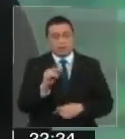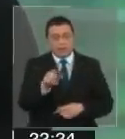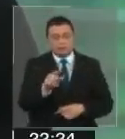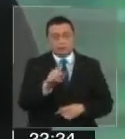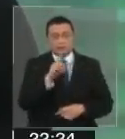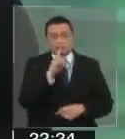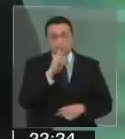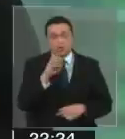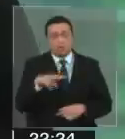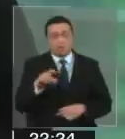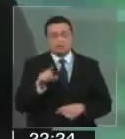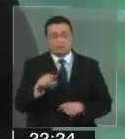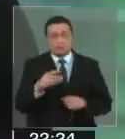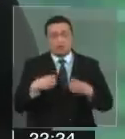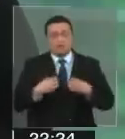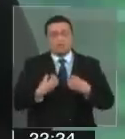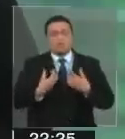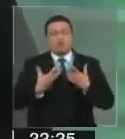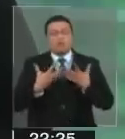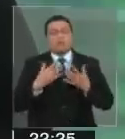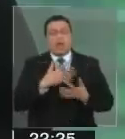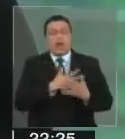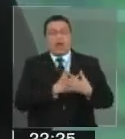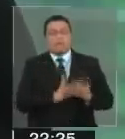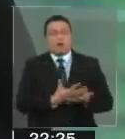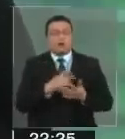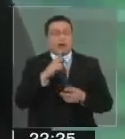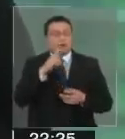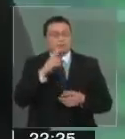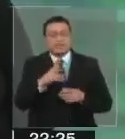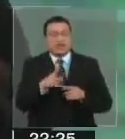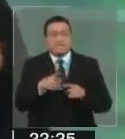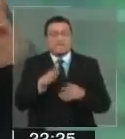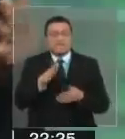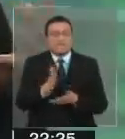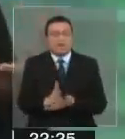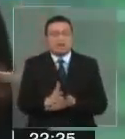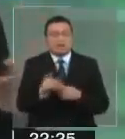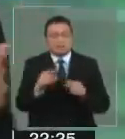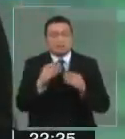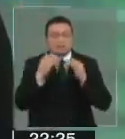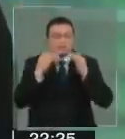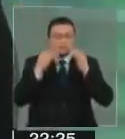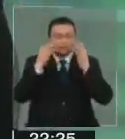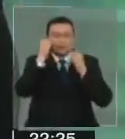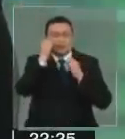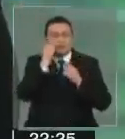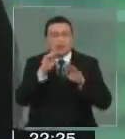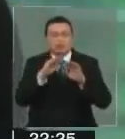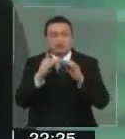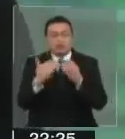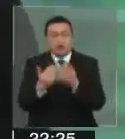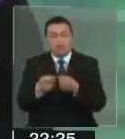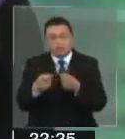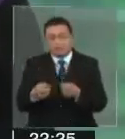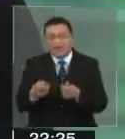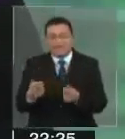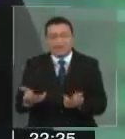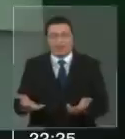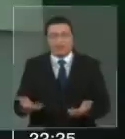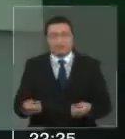Tommy, es una fuente de amor interminable, de ternura, de todas esas habilidades. Pero no es más,